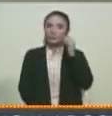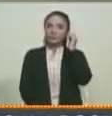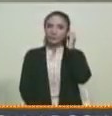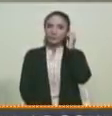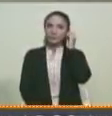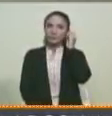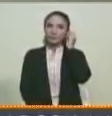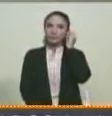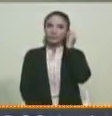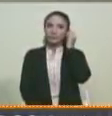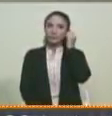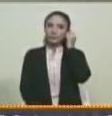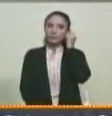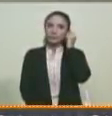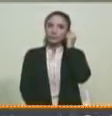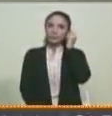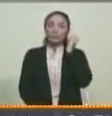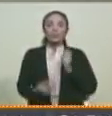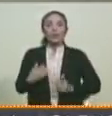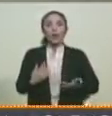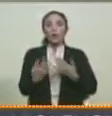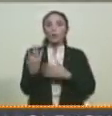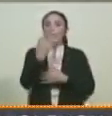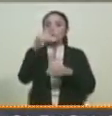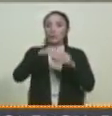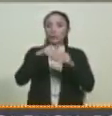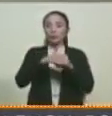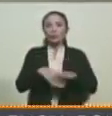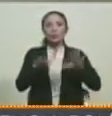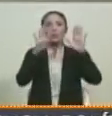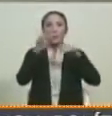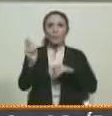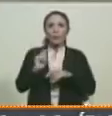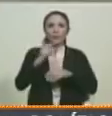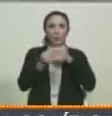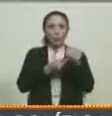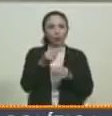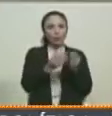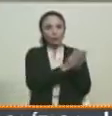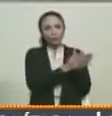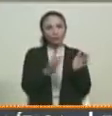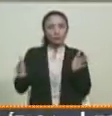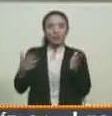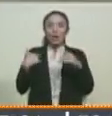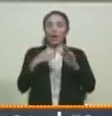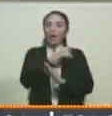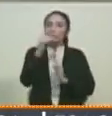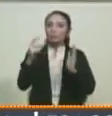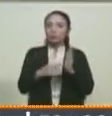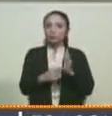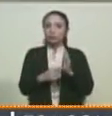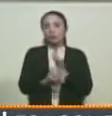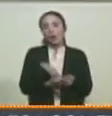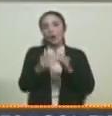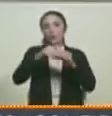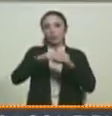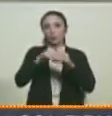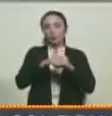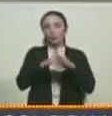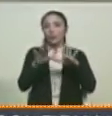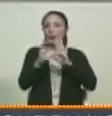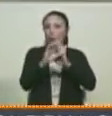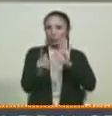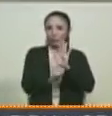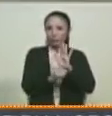Hemos pasado por la cuarta elección en 9 meses y medio. Hemos cerrado el ciclo electoral